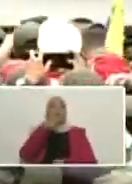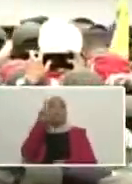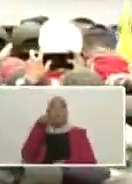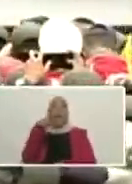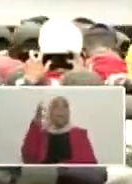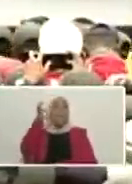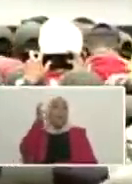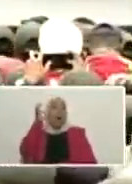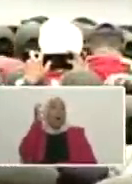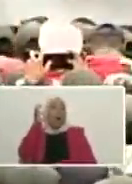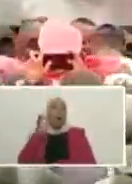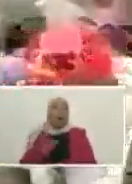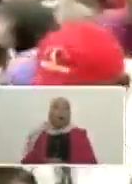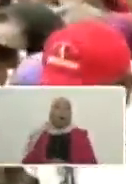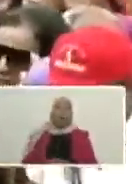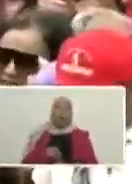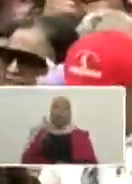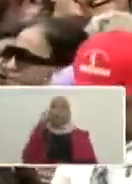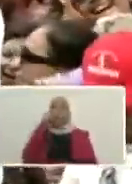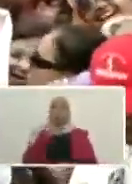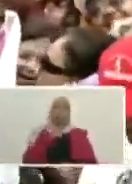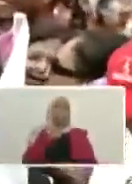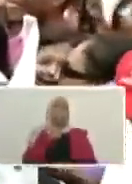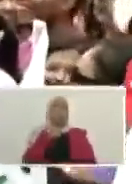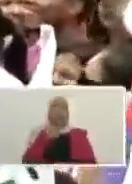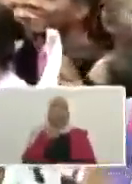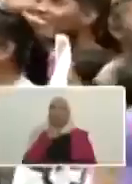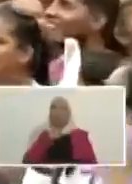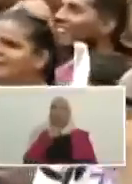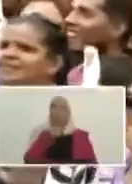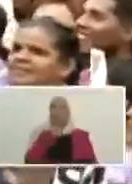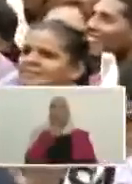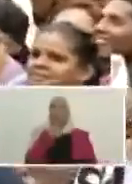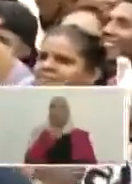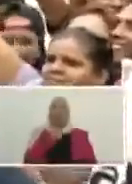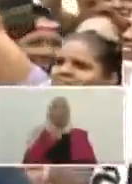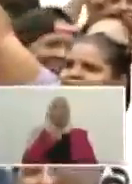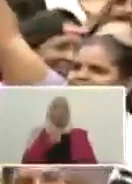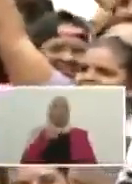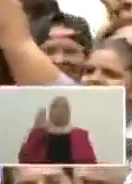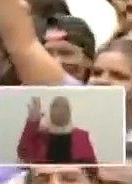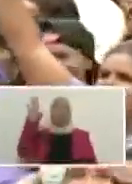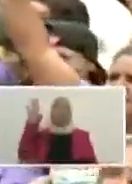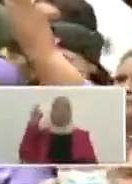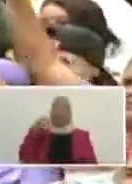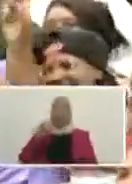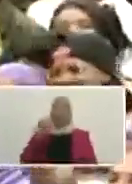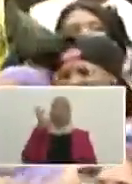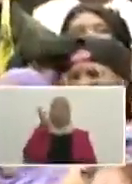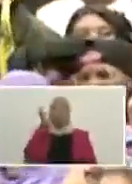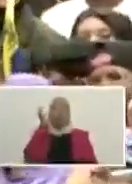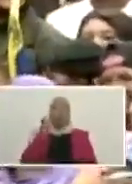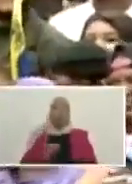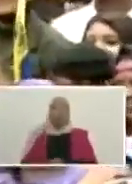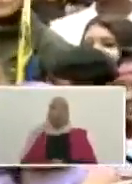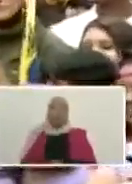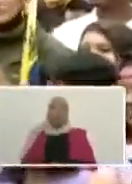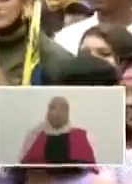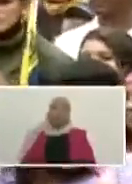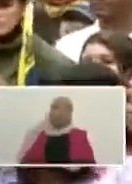mujeres. Levanten la mano a los que no les gustó la canción de Shakira. Mira, está mitad y mitad.